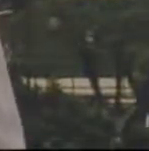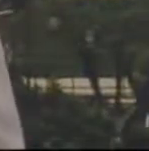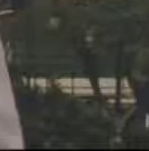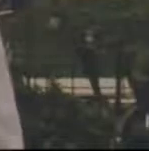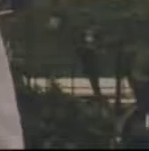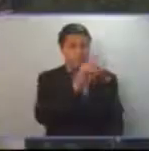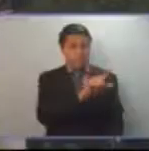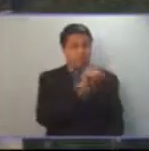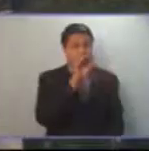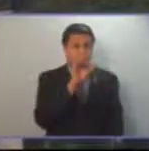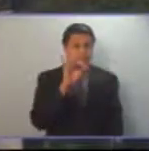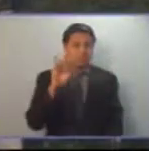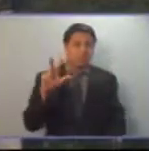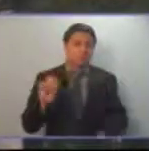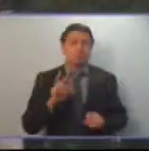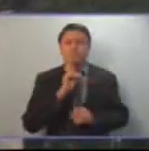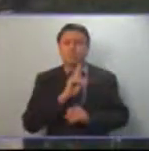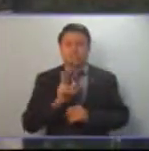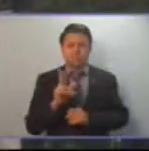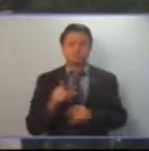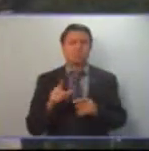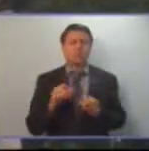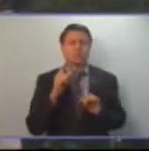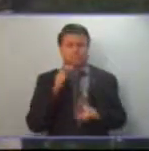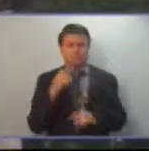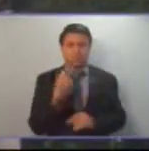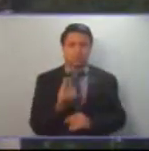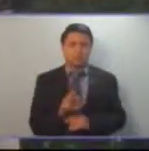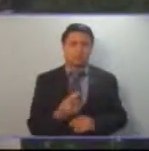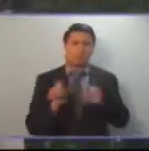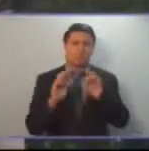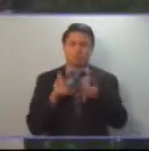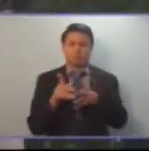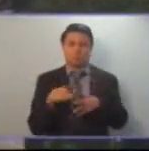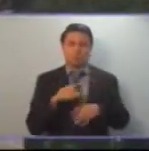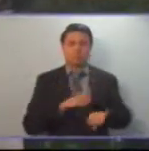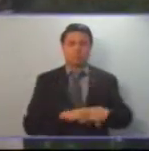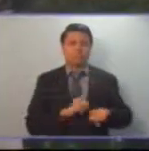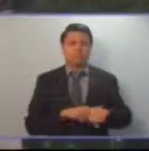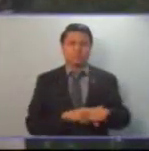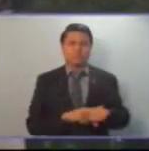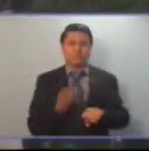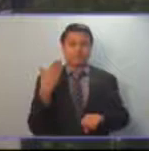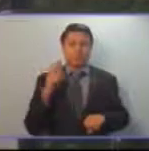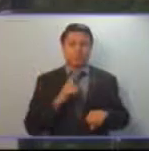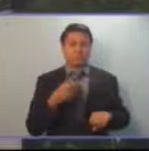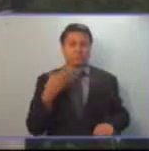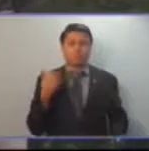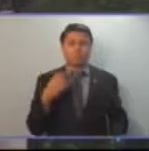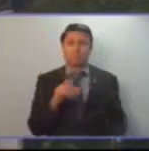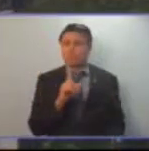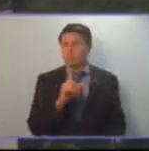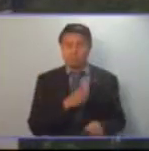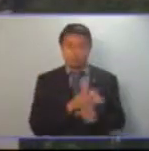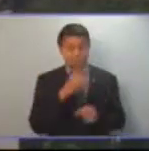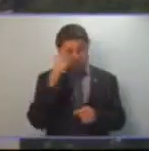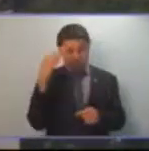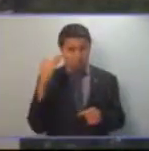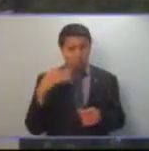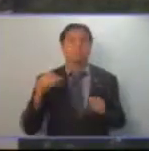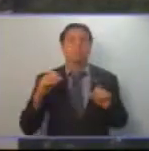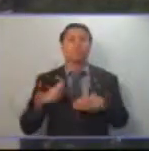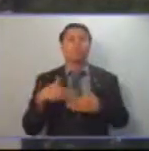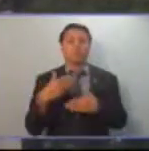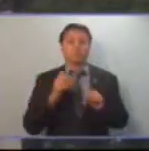83, respondía al intento de no dejar en aquel momento al FMLN, que no era partido, llegar un